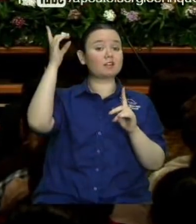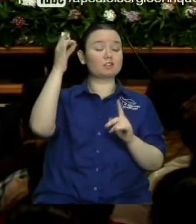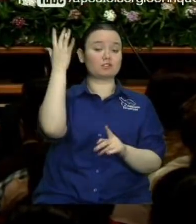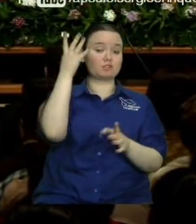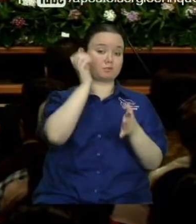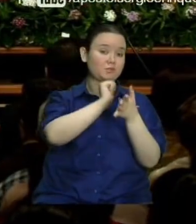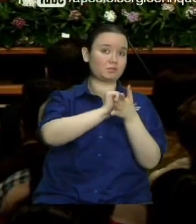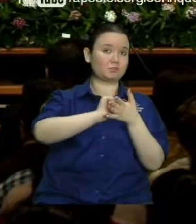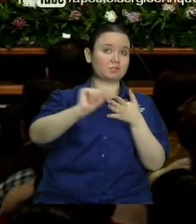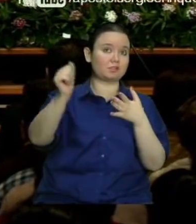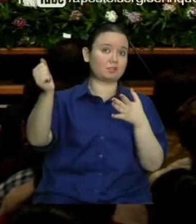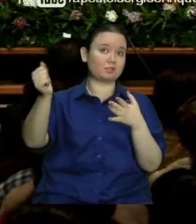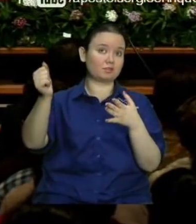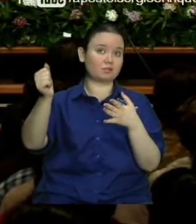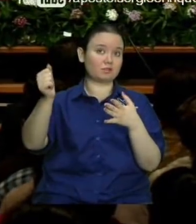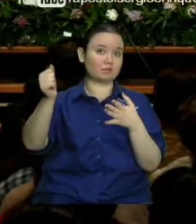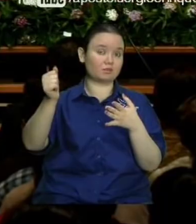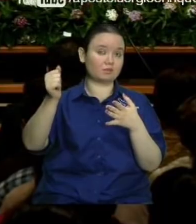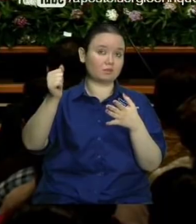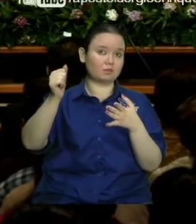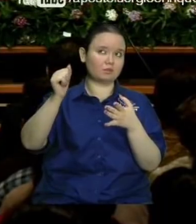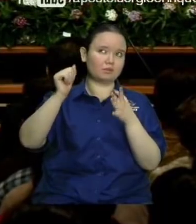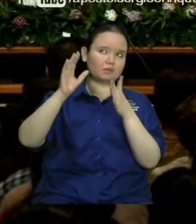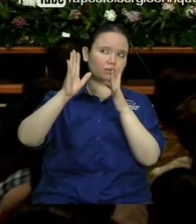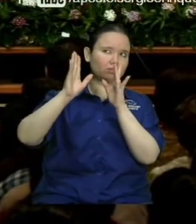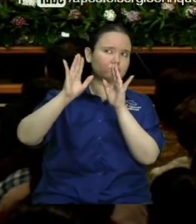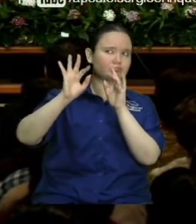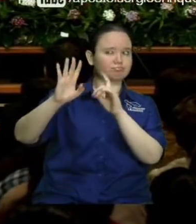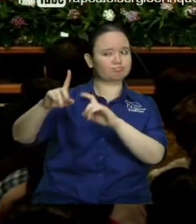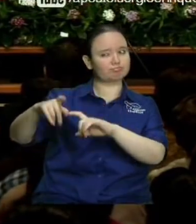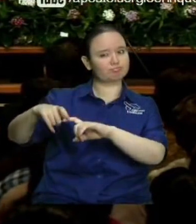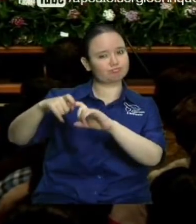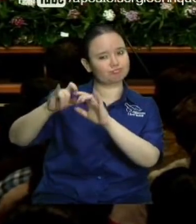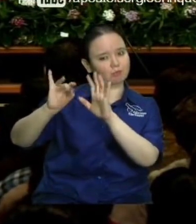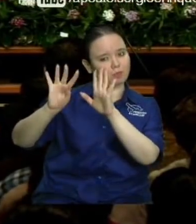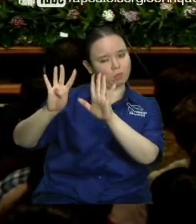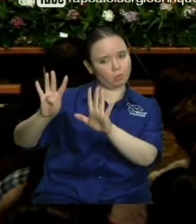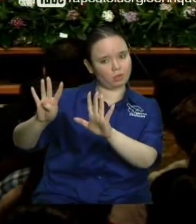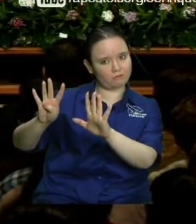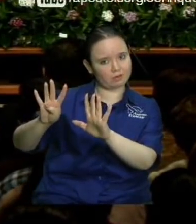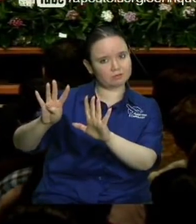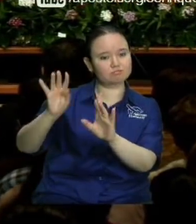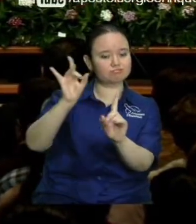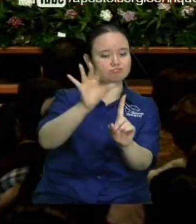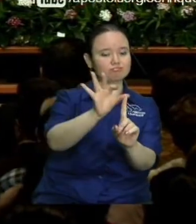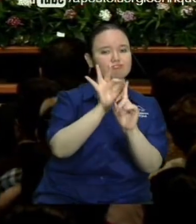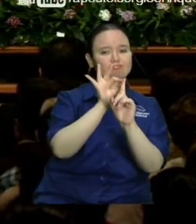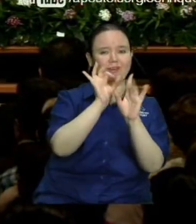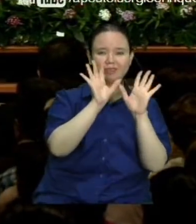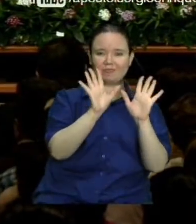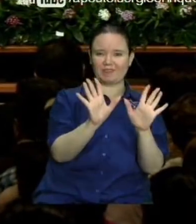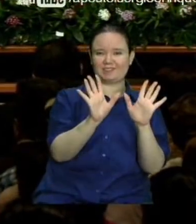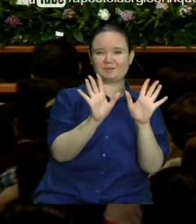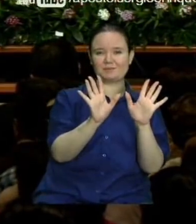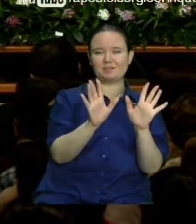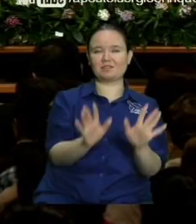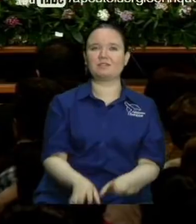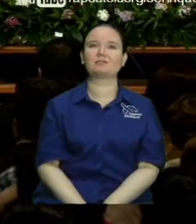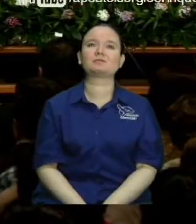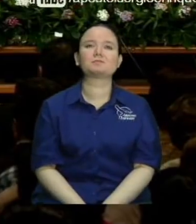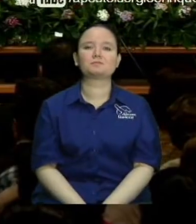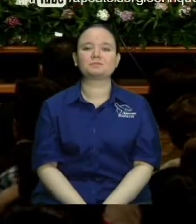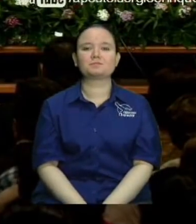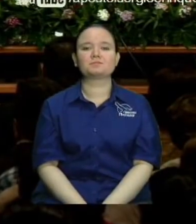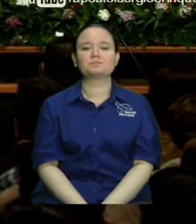Santo borra o deja, digamos, en stand-by las siguientes genealogías después de Abraham y las reescribe por medio